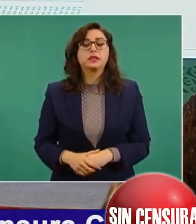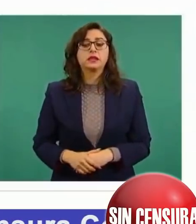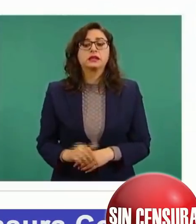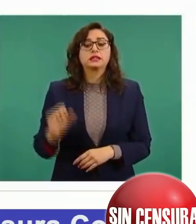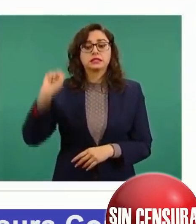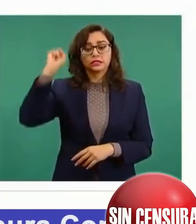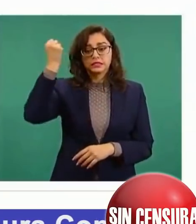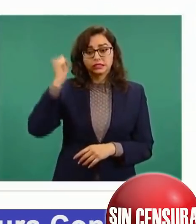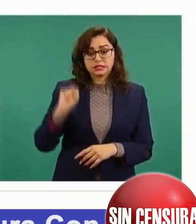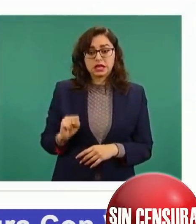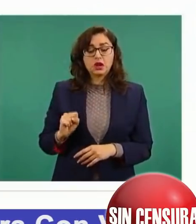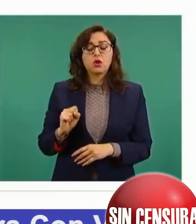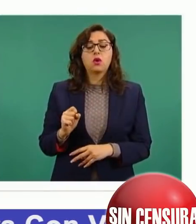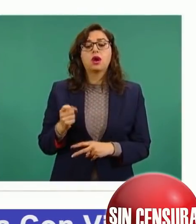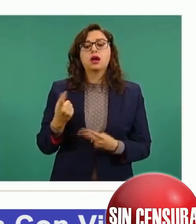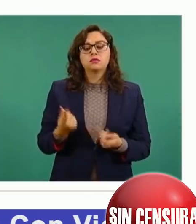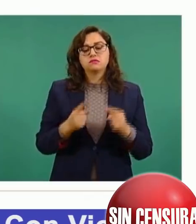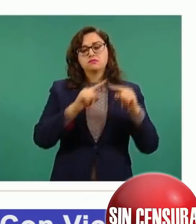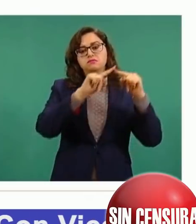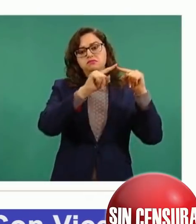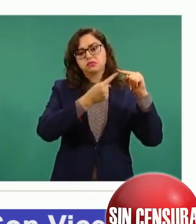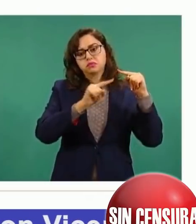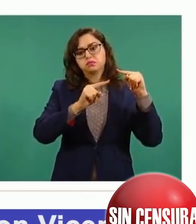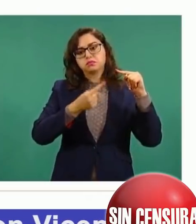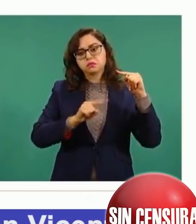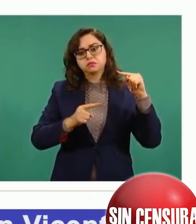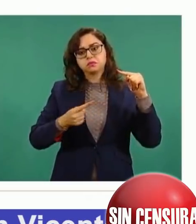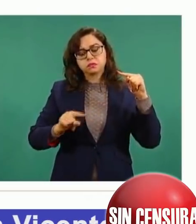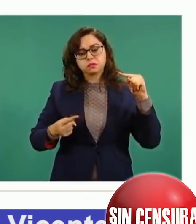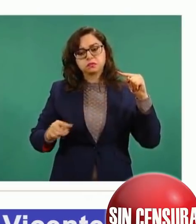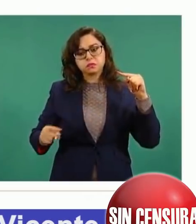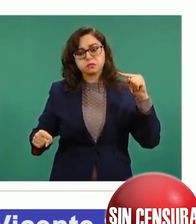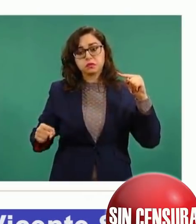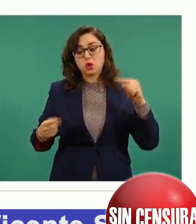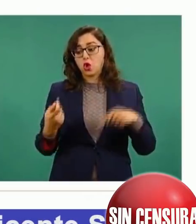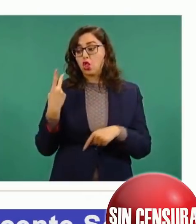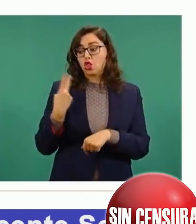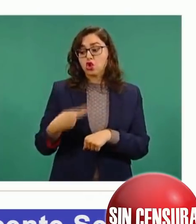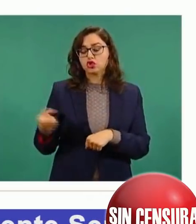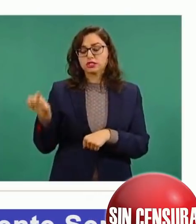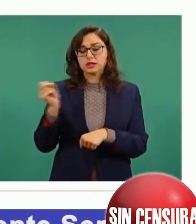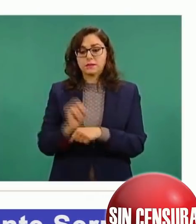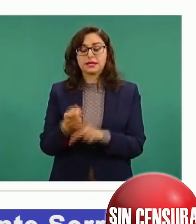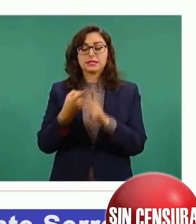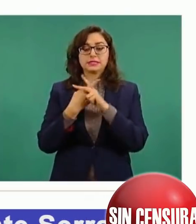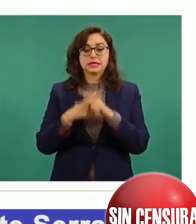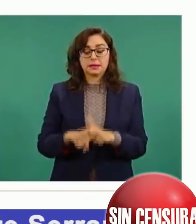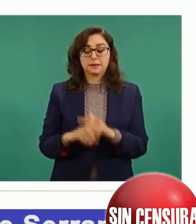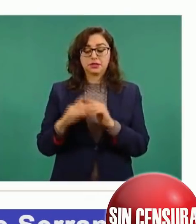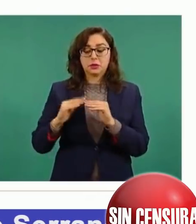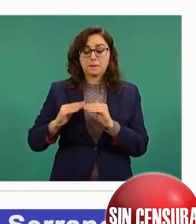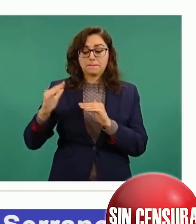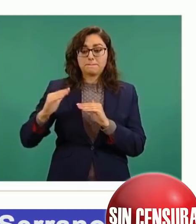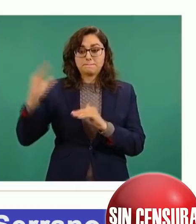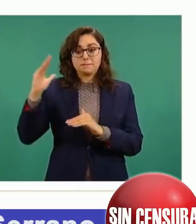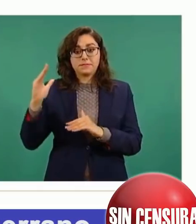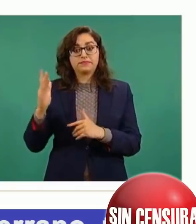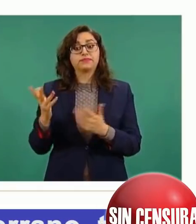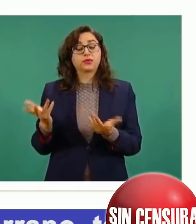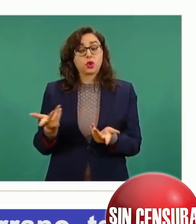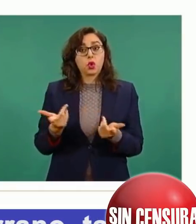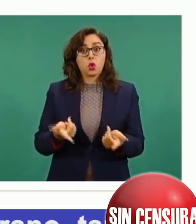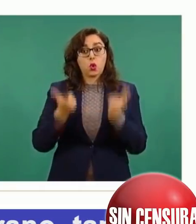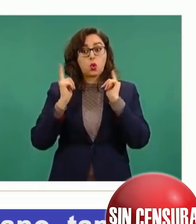descenso, apenas en las últimas 2 semanas empezó a incrementar. Ojalá se logre recuperar con las acciones de salud pública, reducir